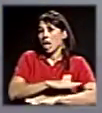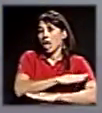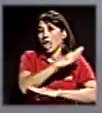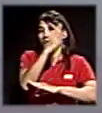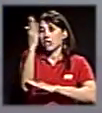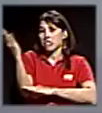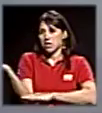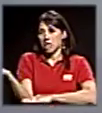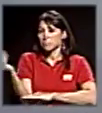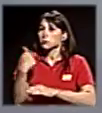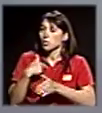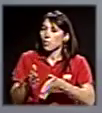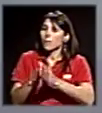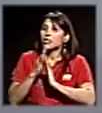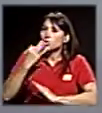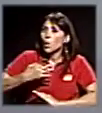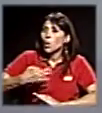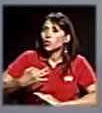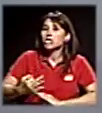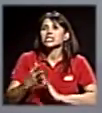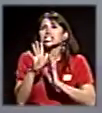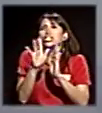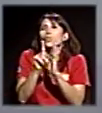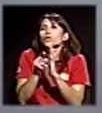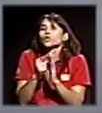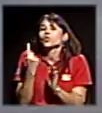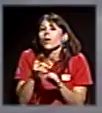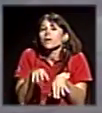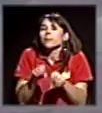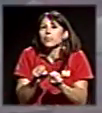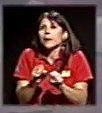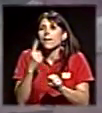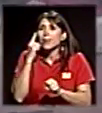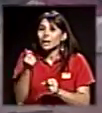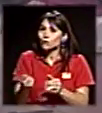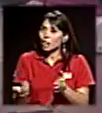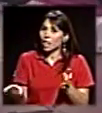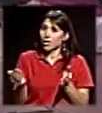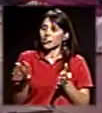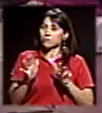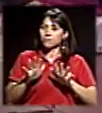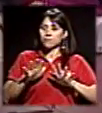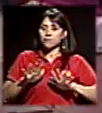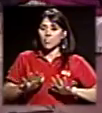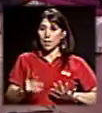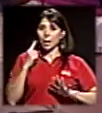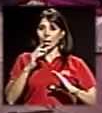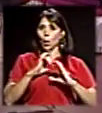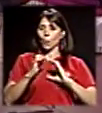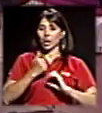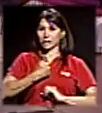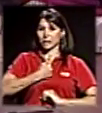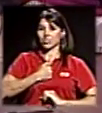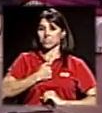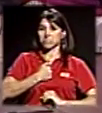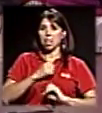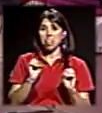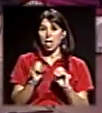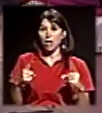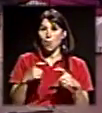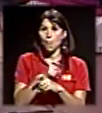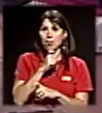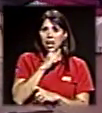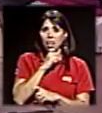que 5 minutos todos los días para que tenga su pausa Para volver a conectar consigo mismo nada complicado y la gente puede llegar y